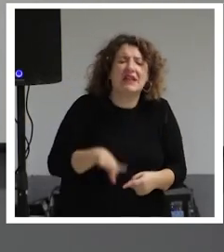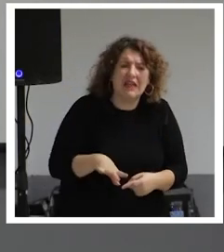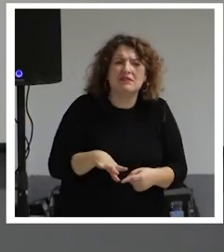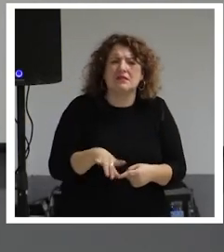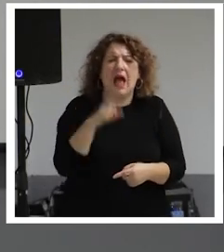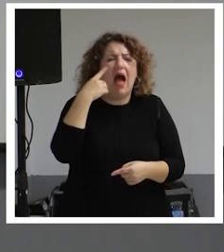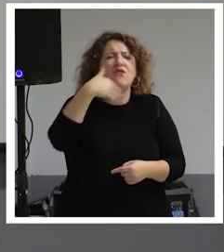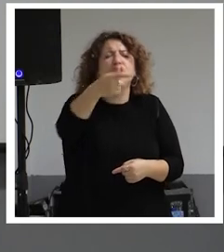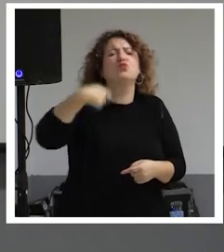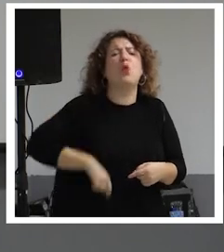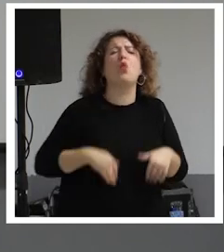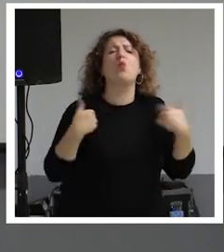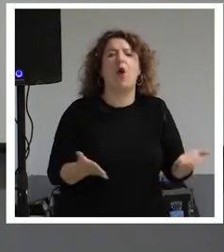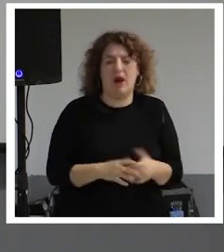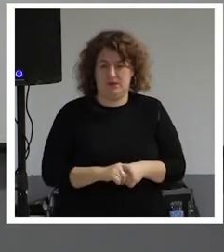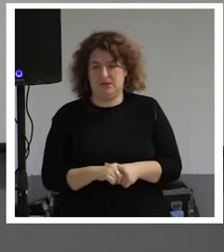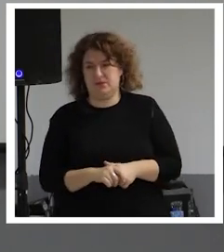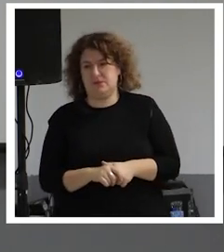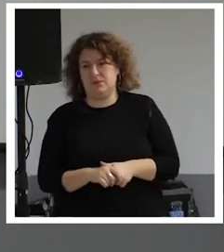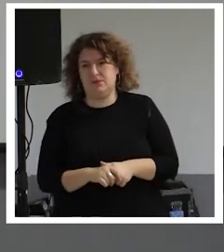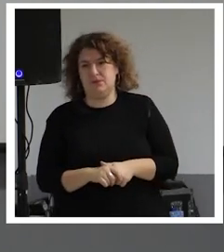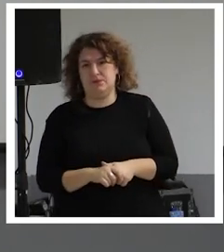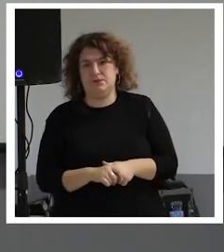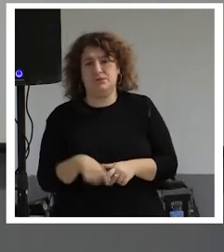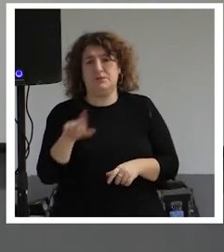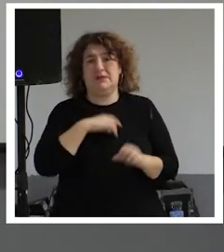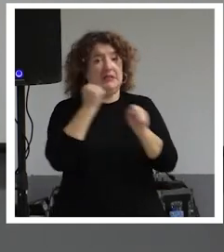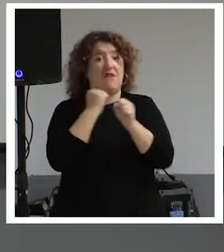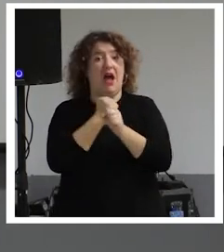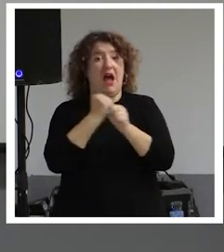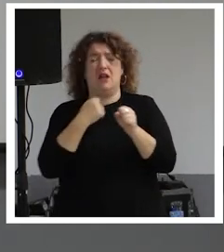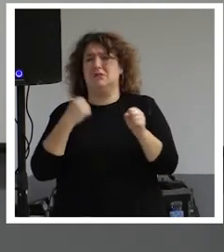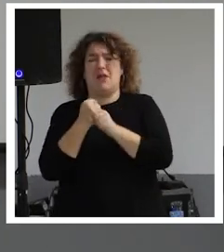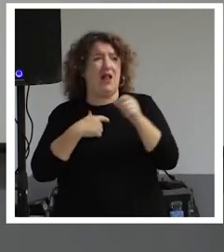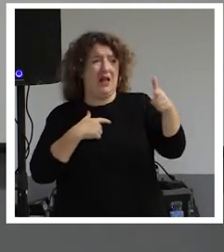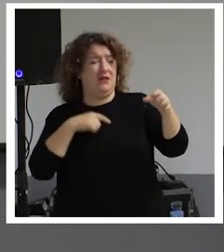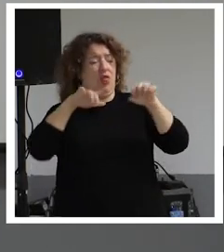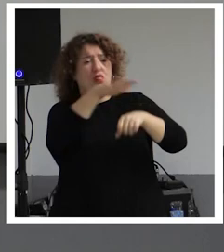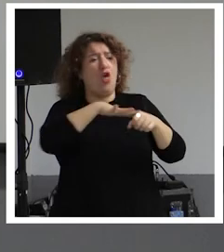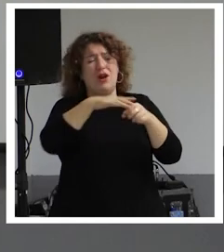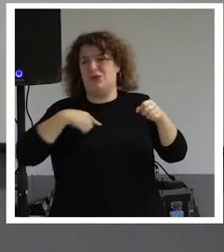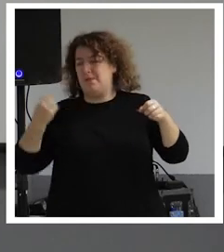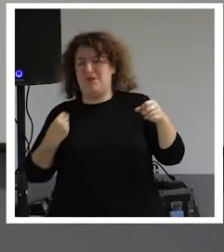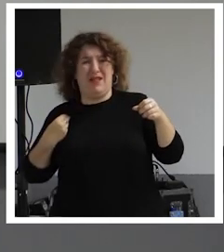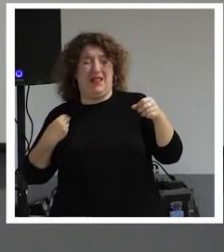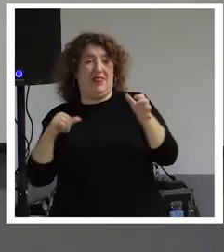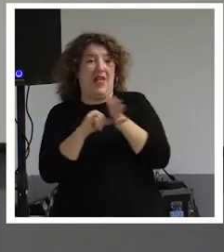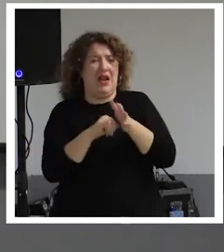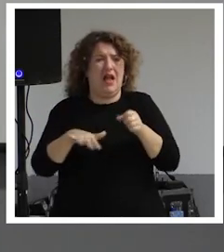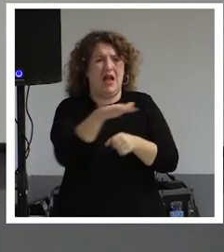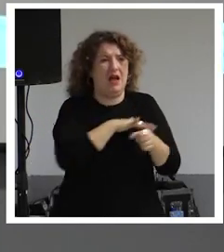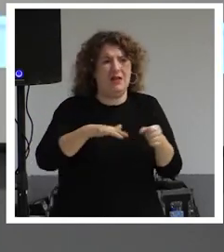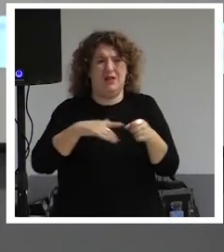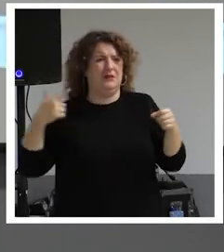de la misma carrera que tienen las mismas notas ya sabemos que la cuna puede determinar pero con precisión